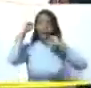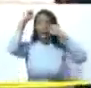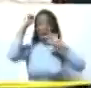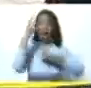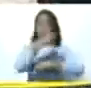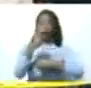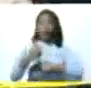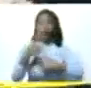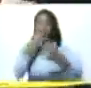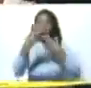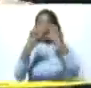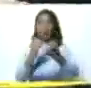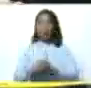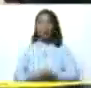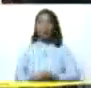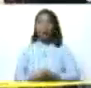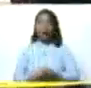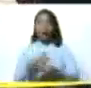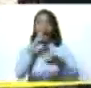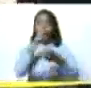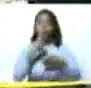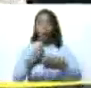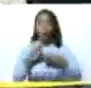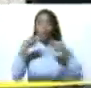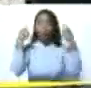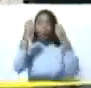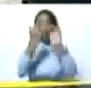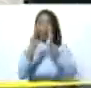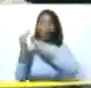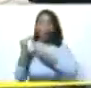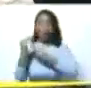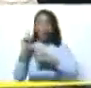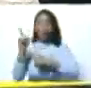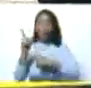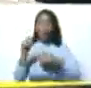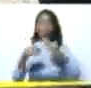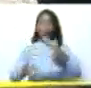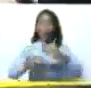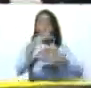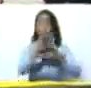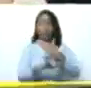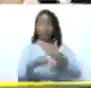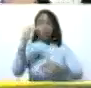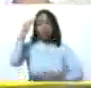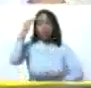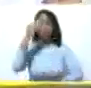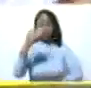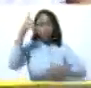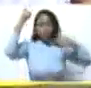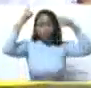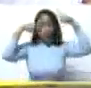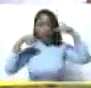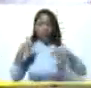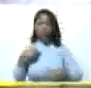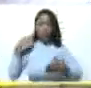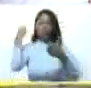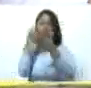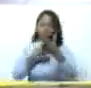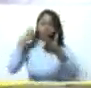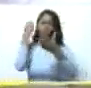Hay bancos comunales de las comunas, que son los consejos comunales agregados. Correcto, es un proyecto de nuestro comandante Chávez. Ese Y es. yo he